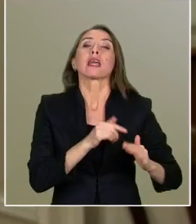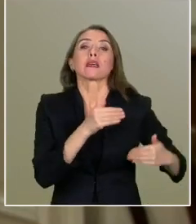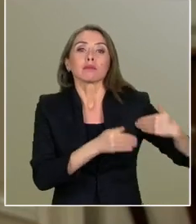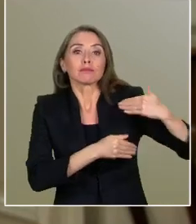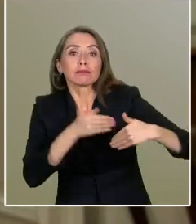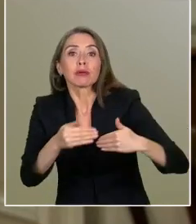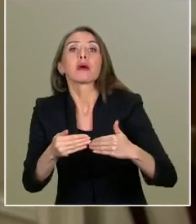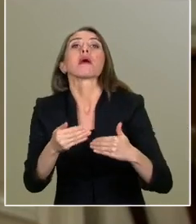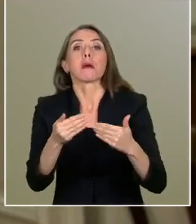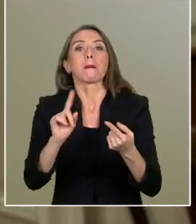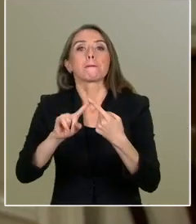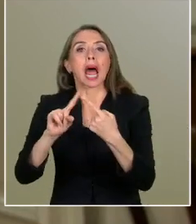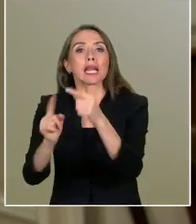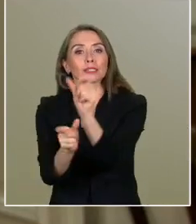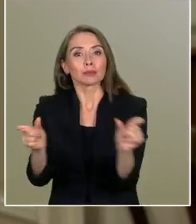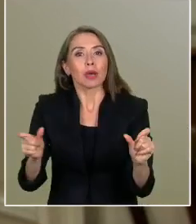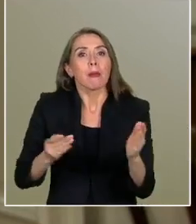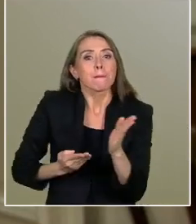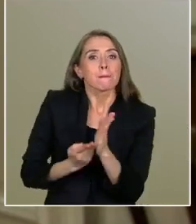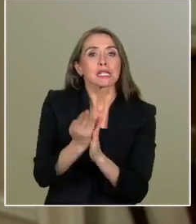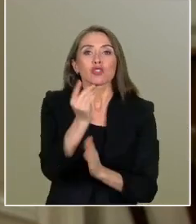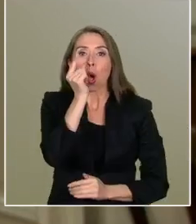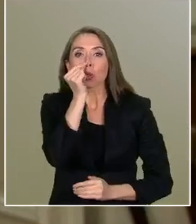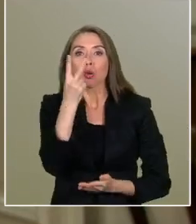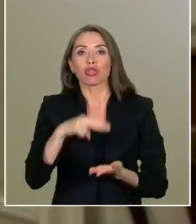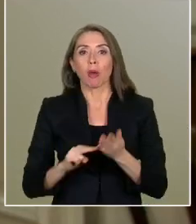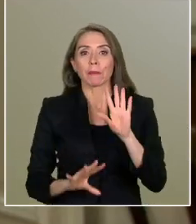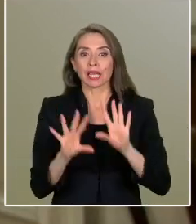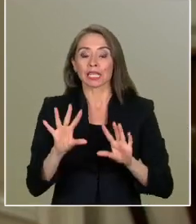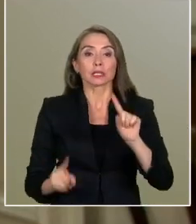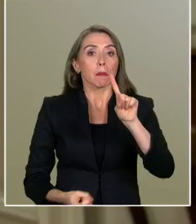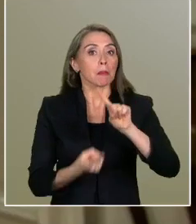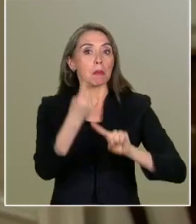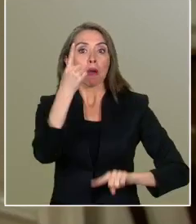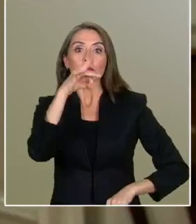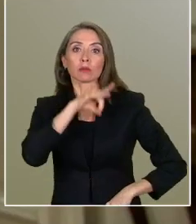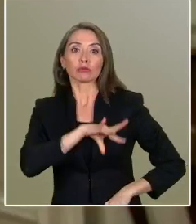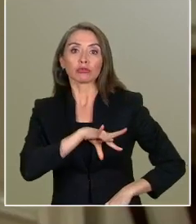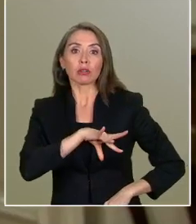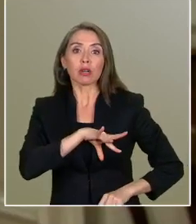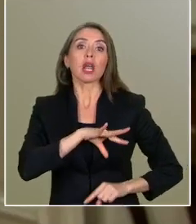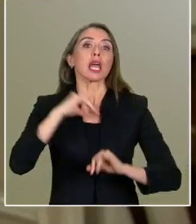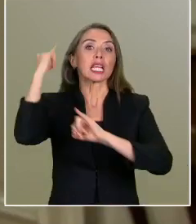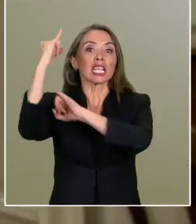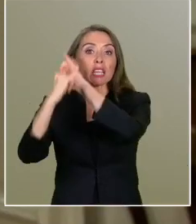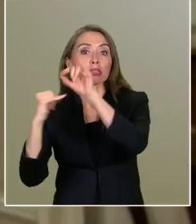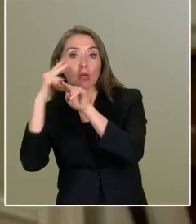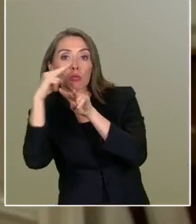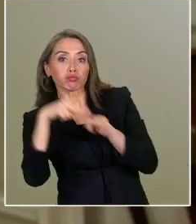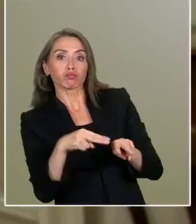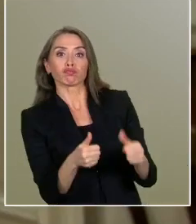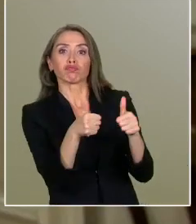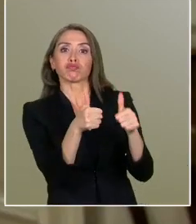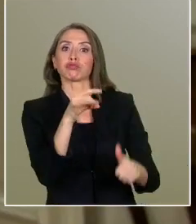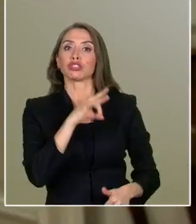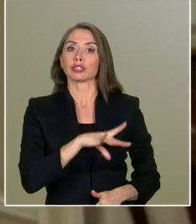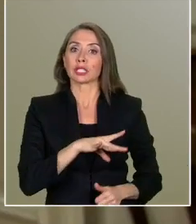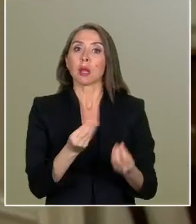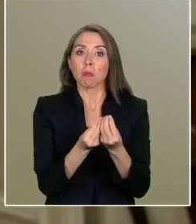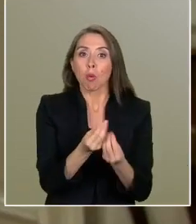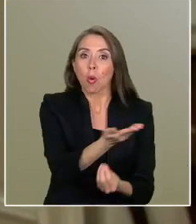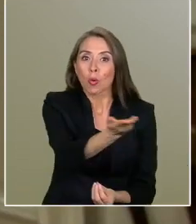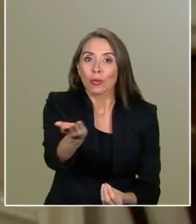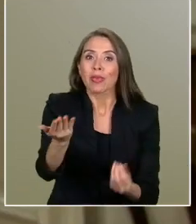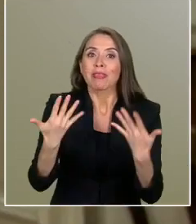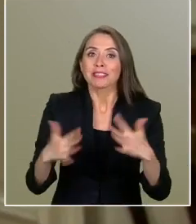participativo inaugurado en octubre del 2015 inédito en chile y elogiado internacionalmente en el que muchos de ustedes